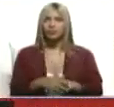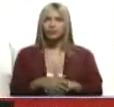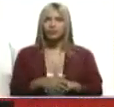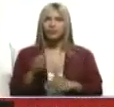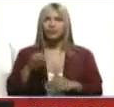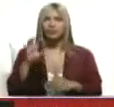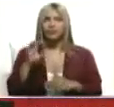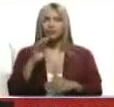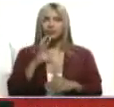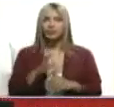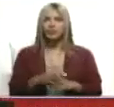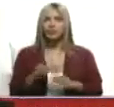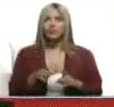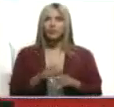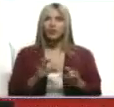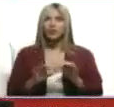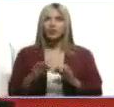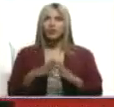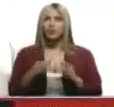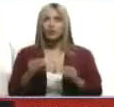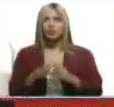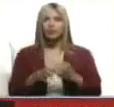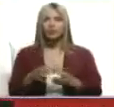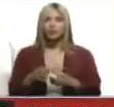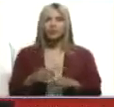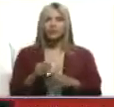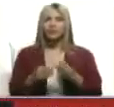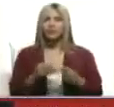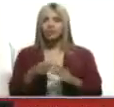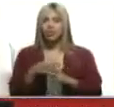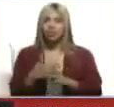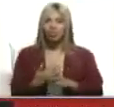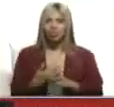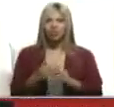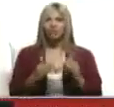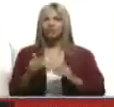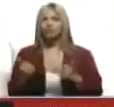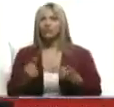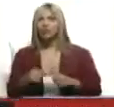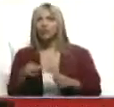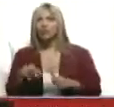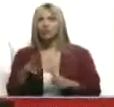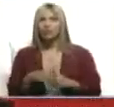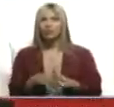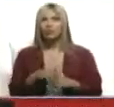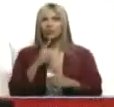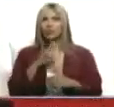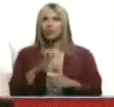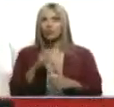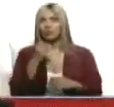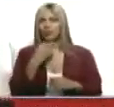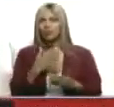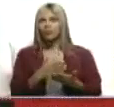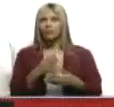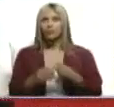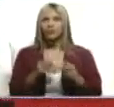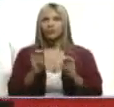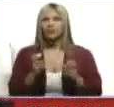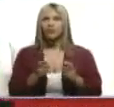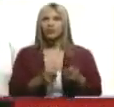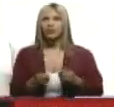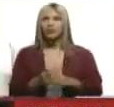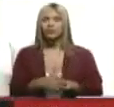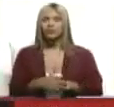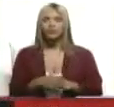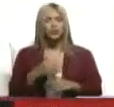nuestro país, que están preparando toda la situación para crear caos, de desestabilización en Venezuela, y se van, por supuesto, como siempre lo hacen con el tema económico? Yo